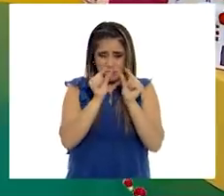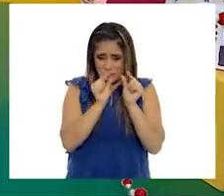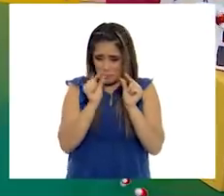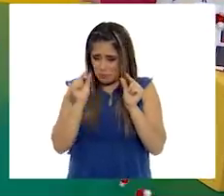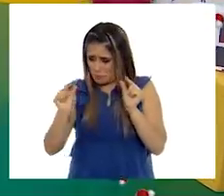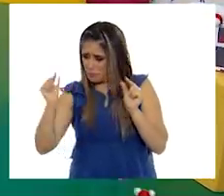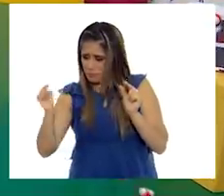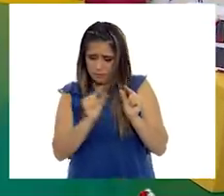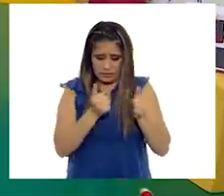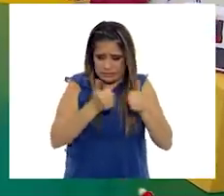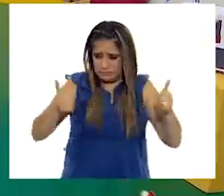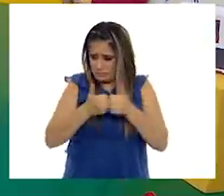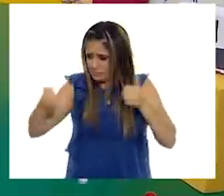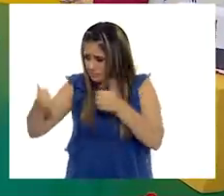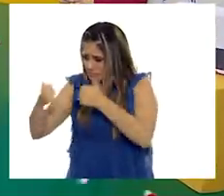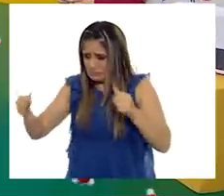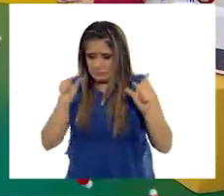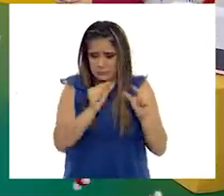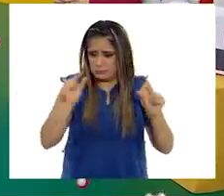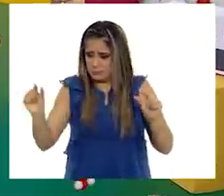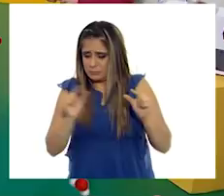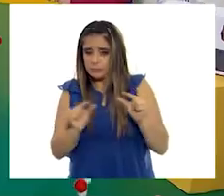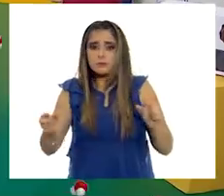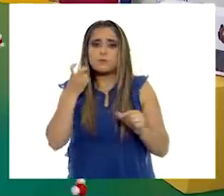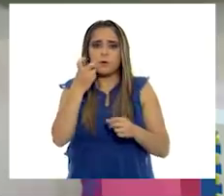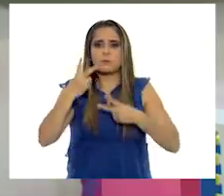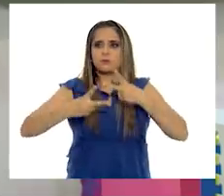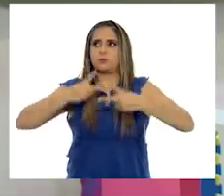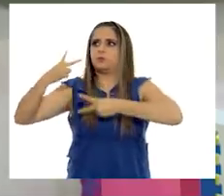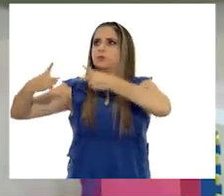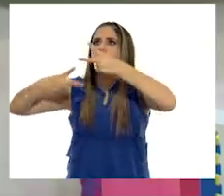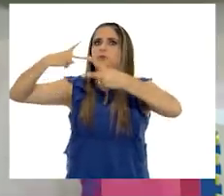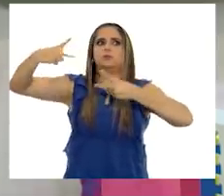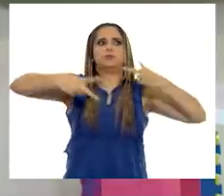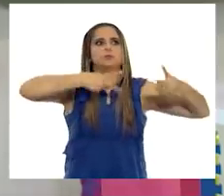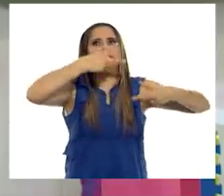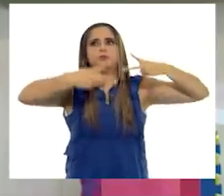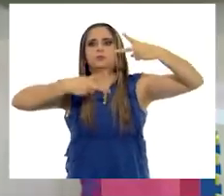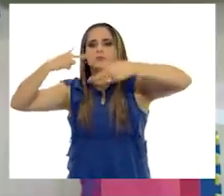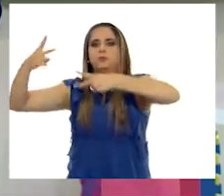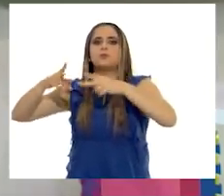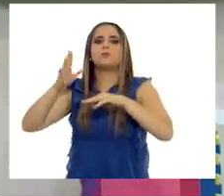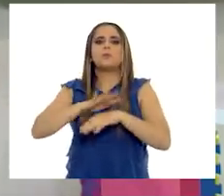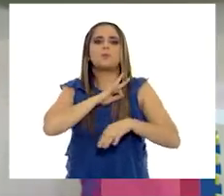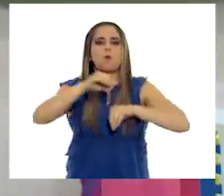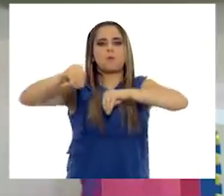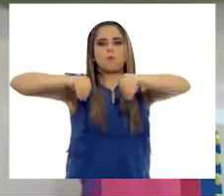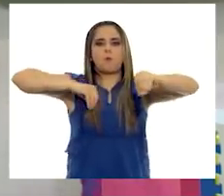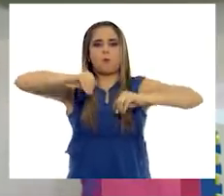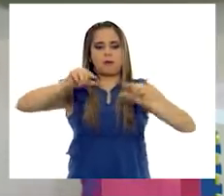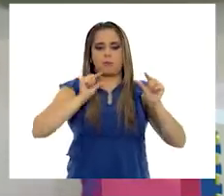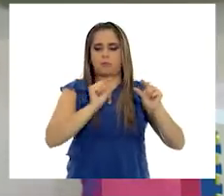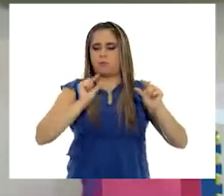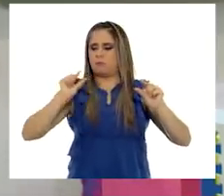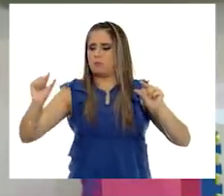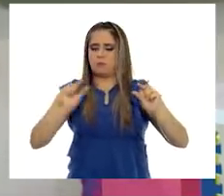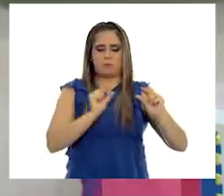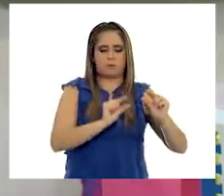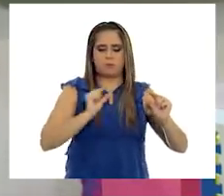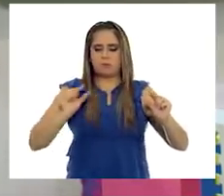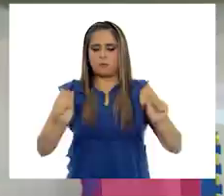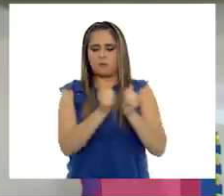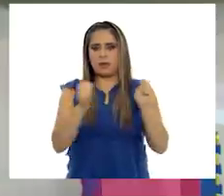se Contraen. compriman. Entonces ya estamos recordando ahora de las partículas. Ajá, Pero el tema de hoy era la